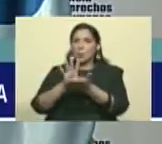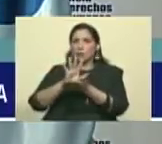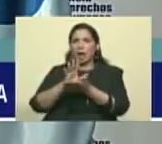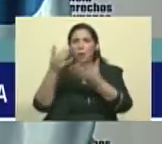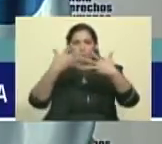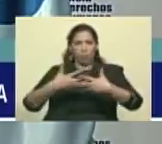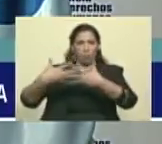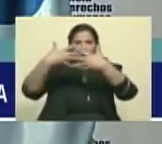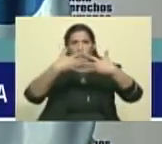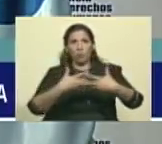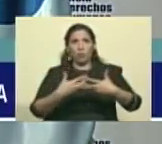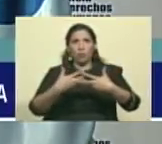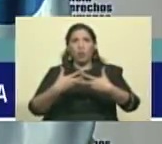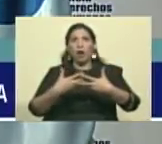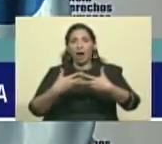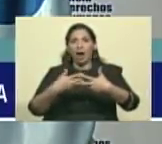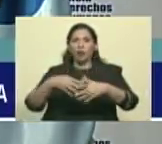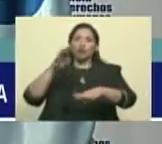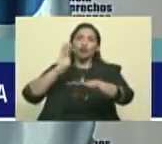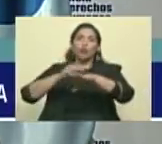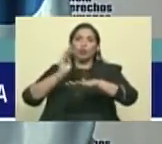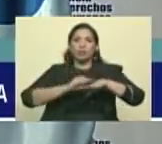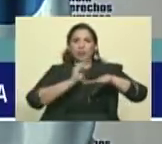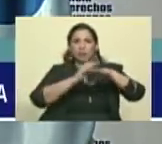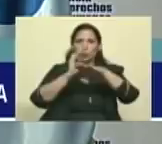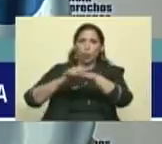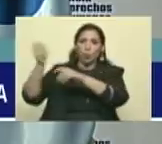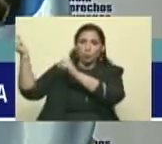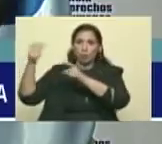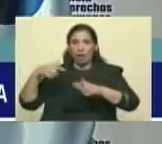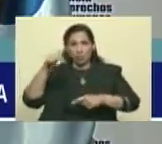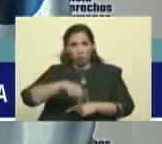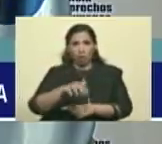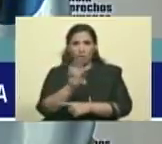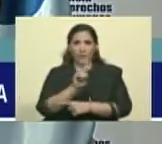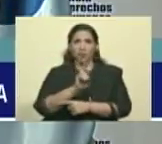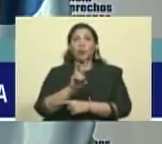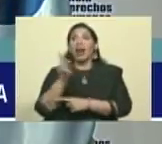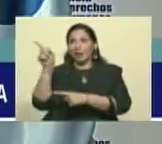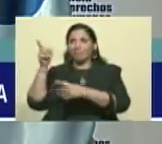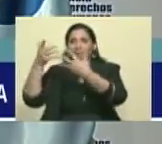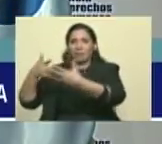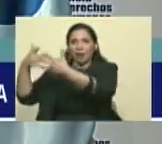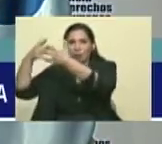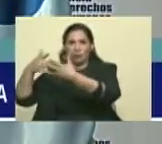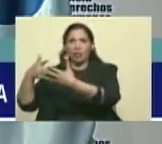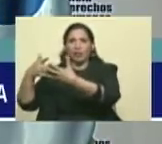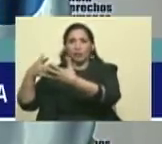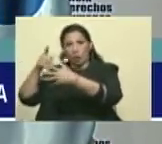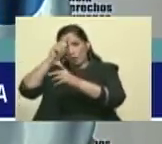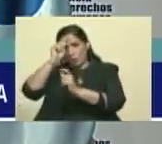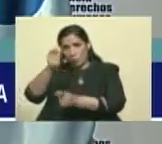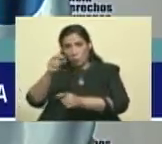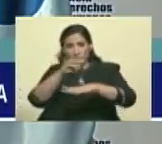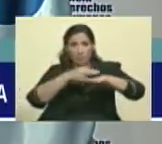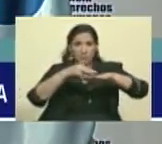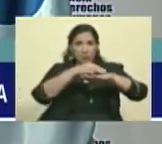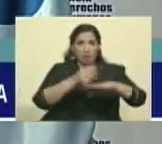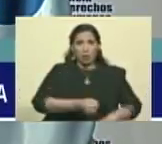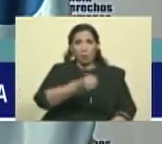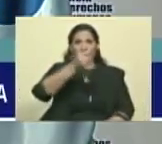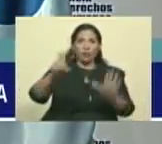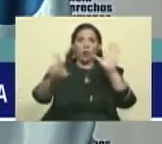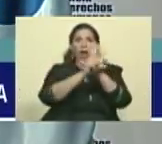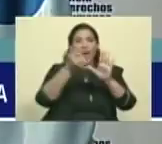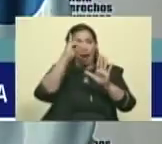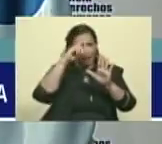hecha por el Ministerio Público venezolano. Es decir, los Estados Unidos reconoce este Ministerio Público con la legitimidad que tiene,